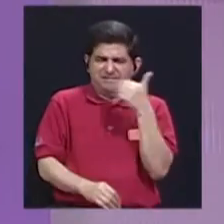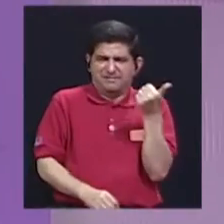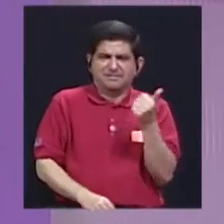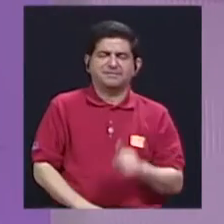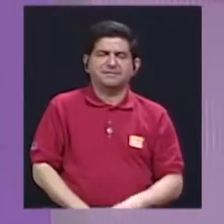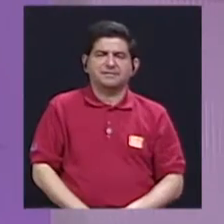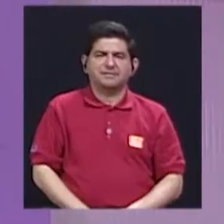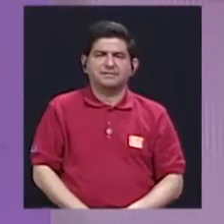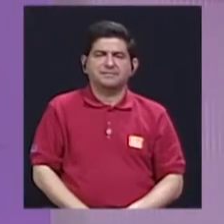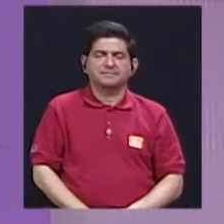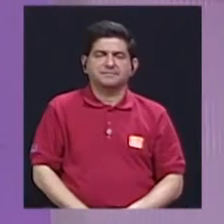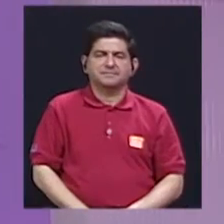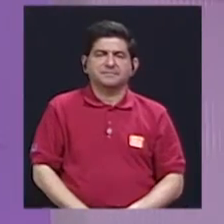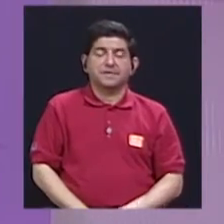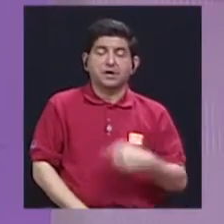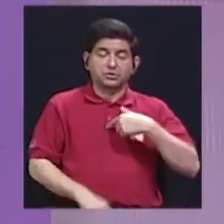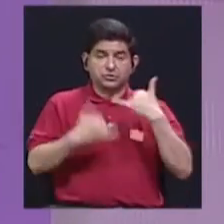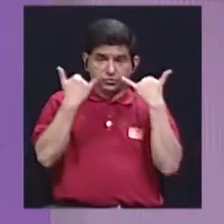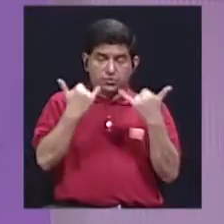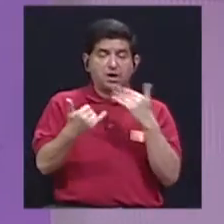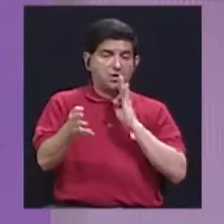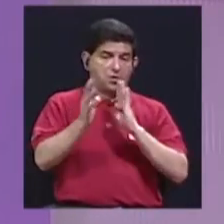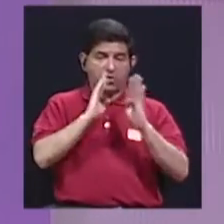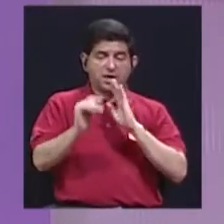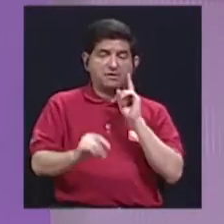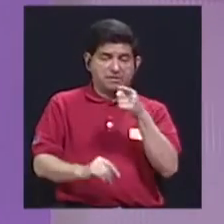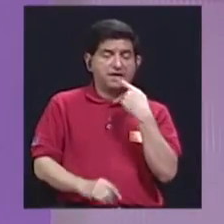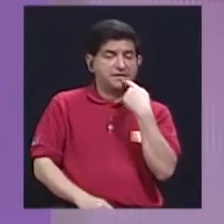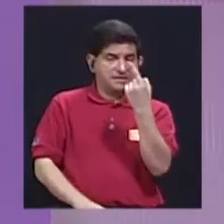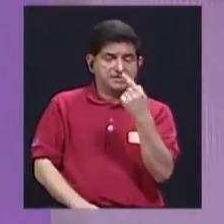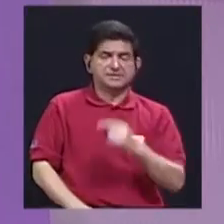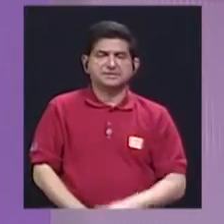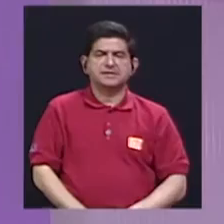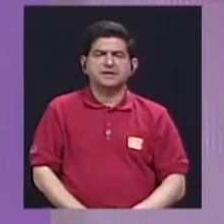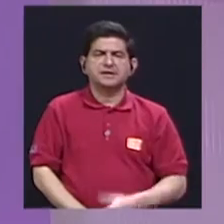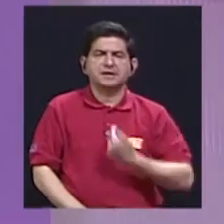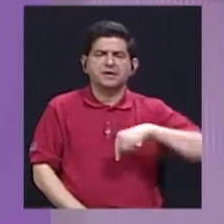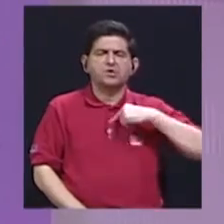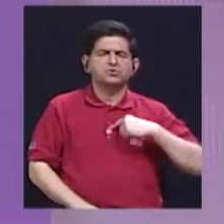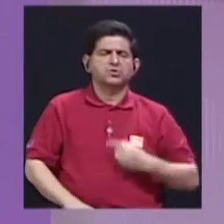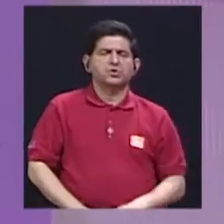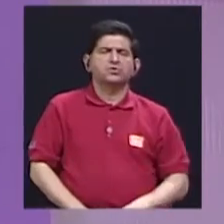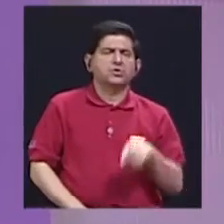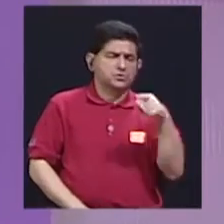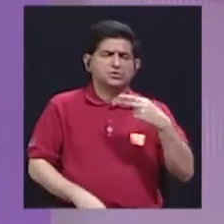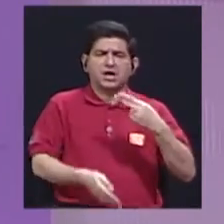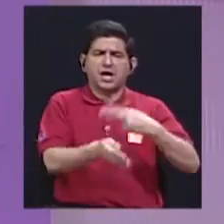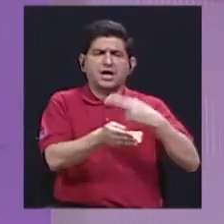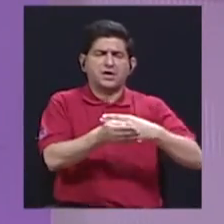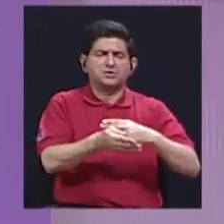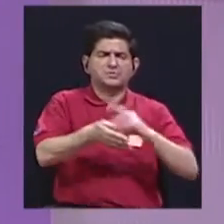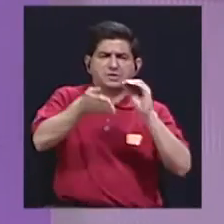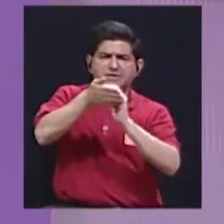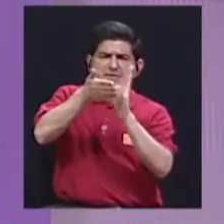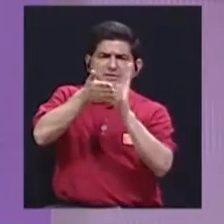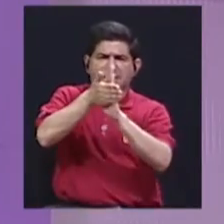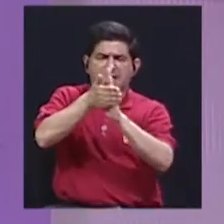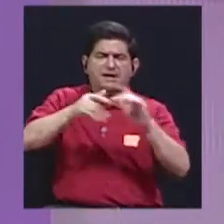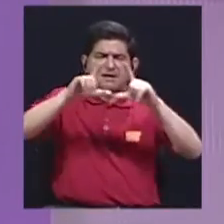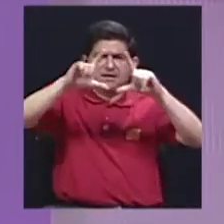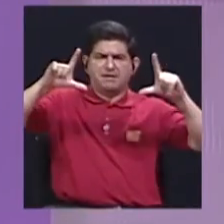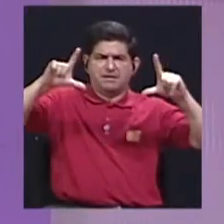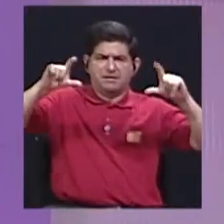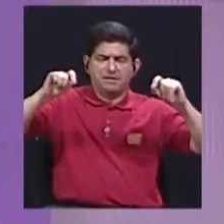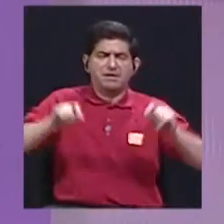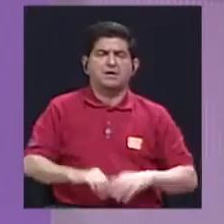paciente a bueno y yo ahorita conversaba con usted y le decía que pegamos muchos rótulos en los hospitales dando los números de teléfono no